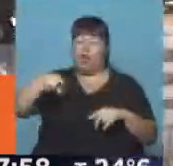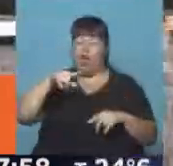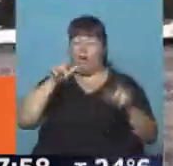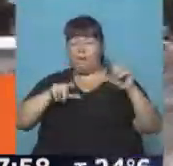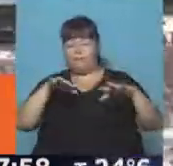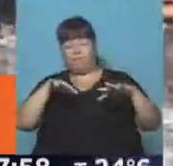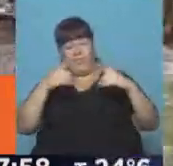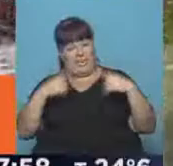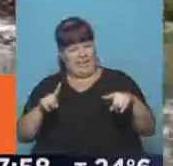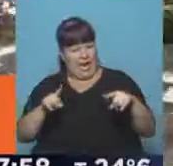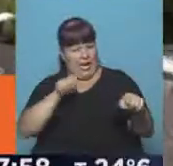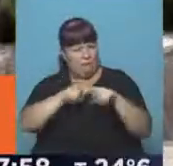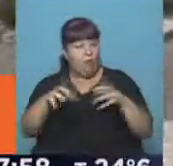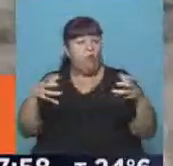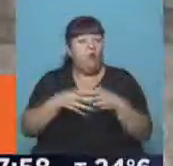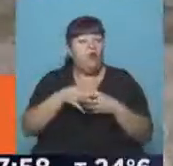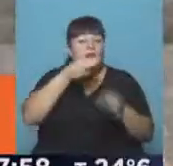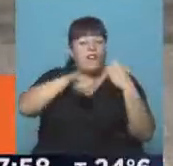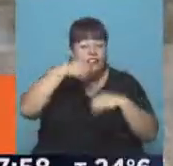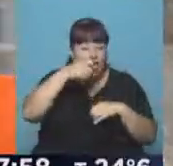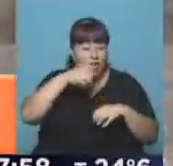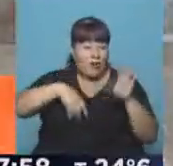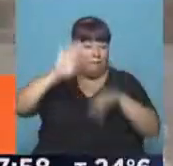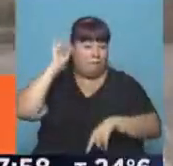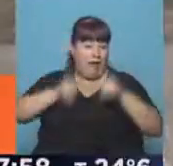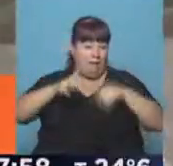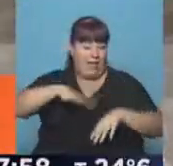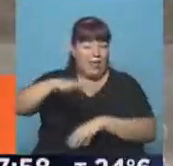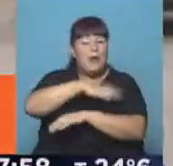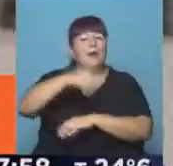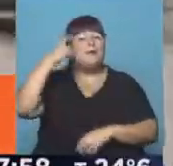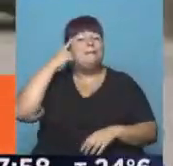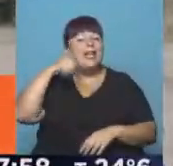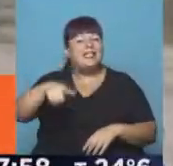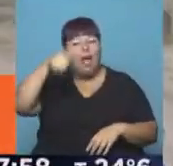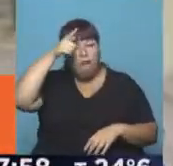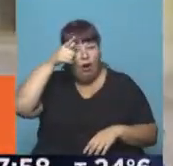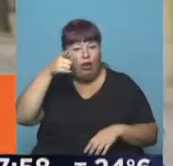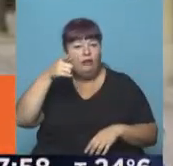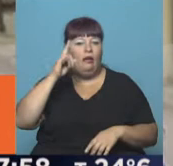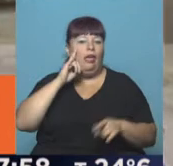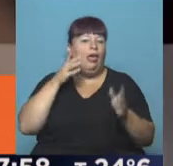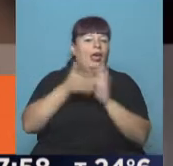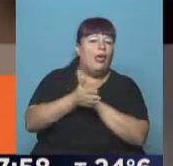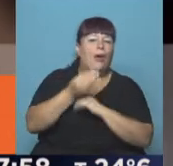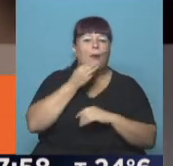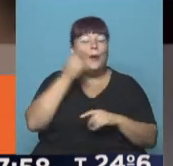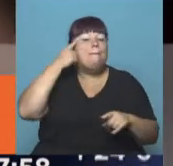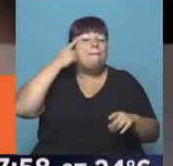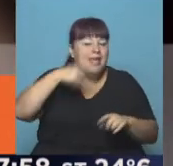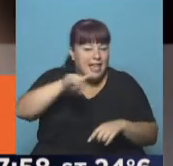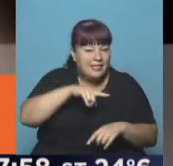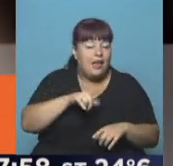atención. Los sectores, los grupos narcos que dominan la favela pensaron que eran policías infiltrados, eso es lo que se